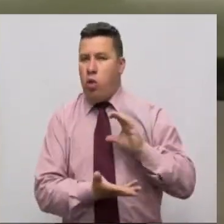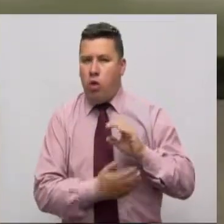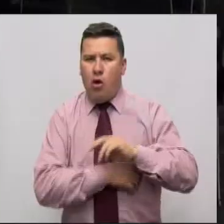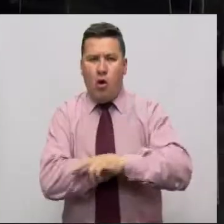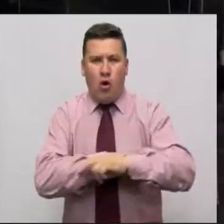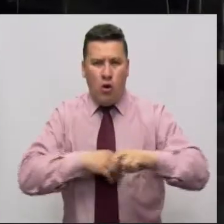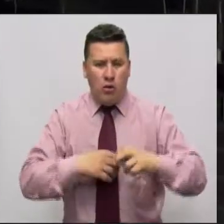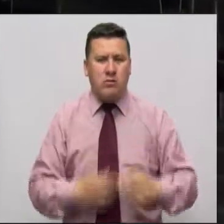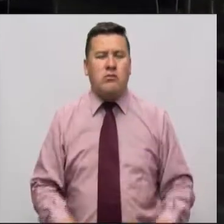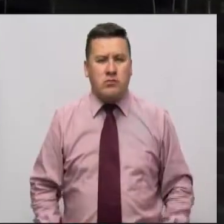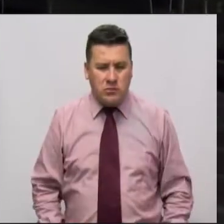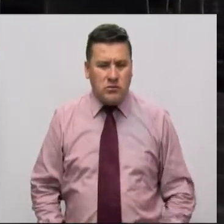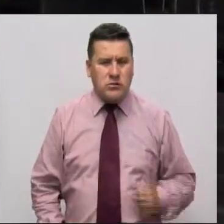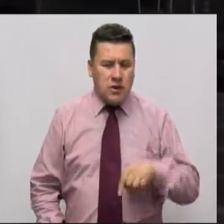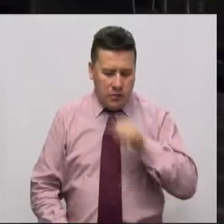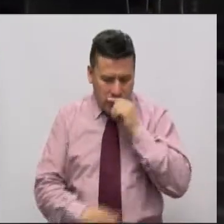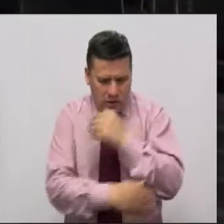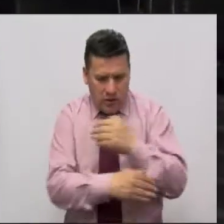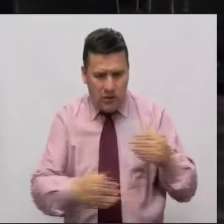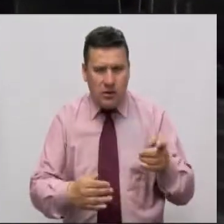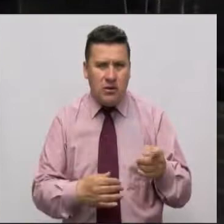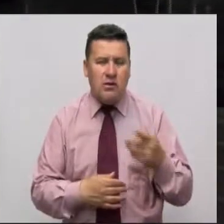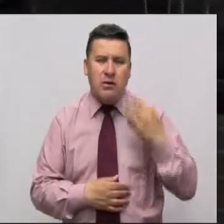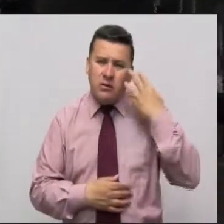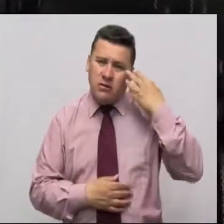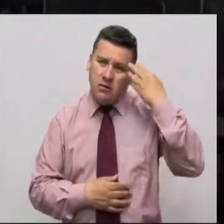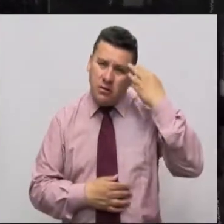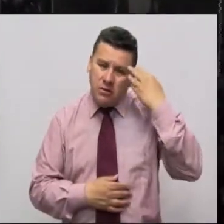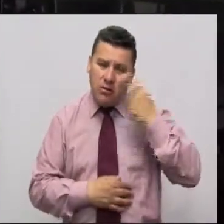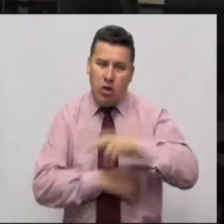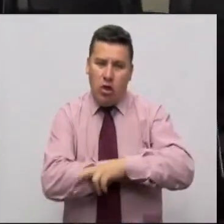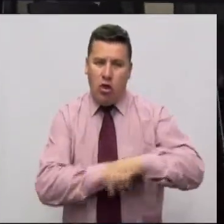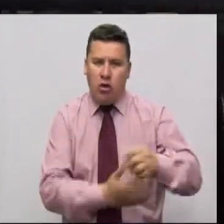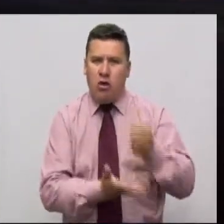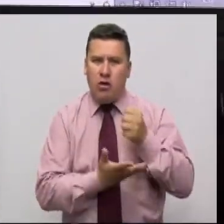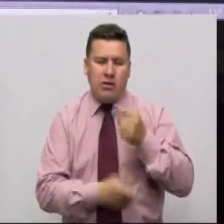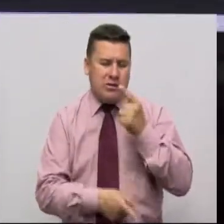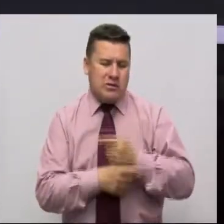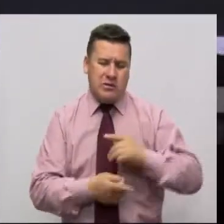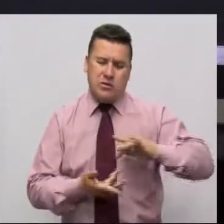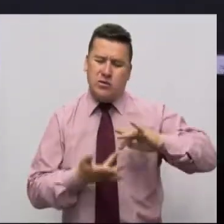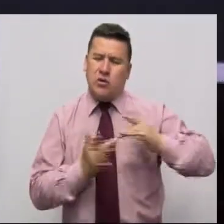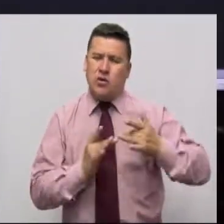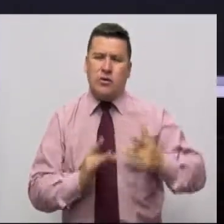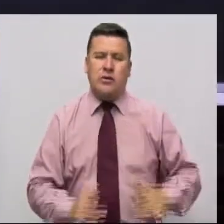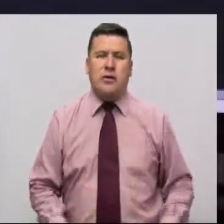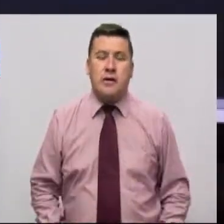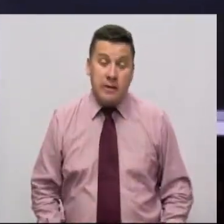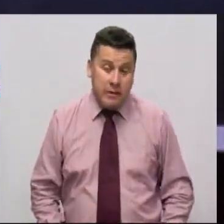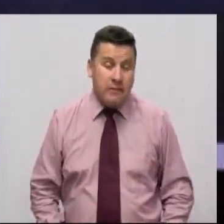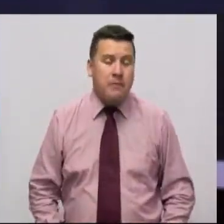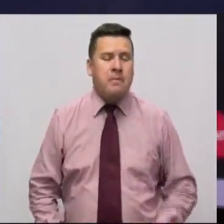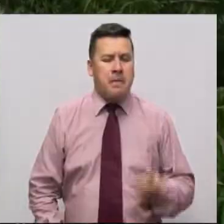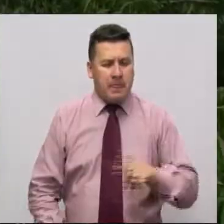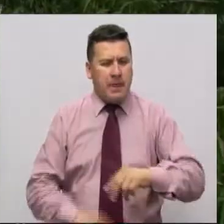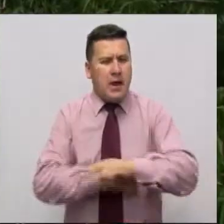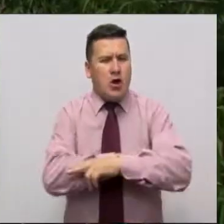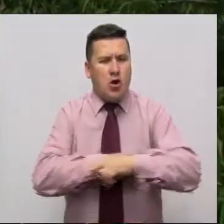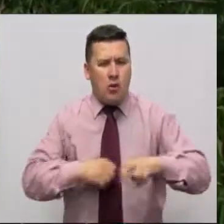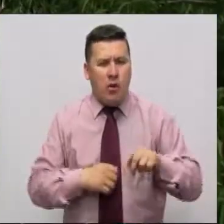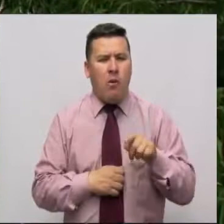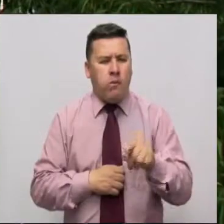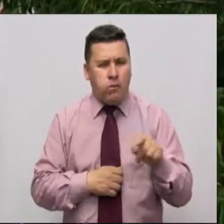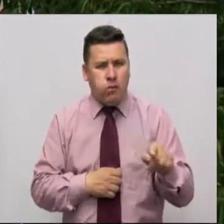mentales y también las de los niños con síndrome de Down, que es un hecho doloroso. Se